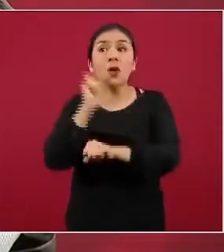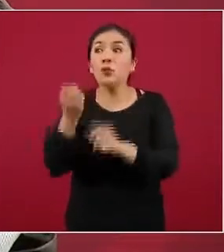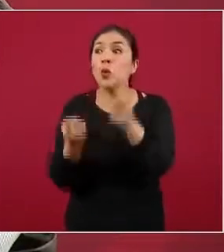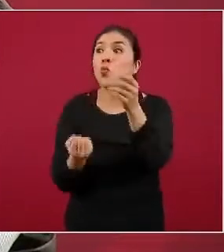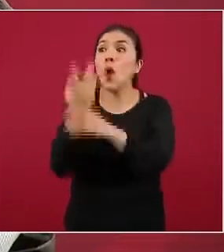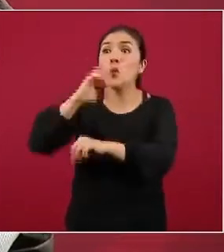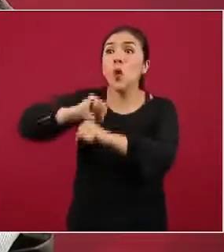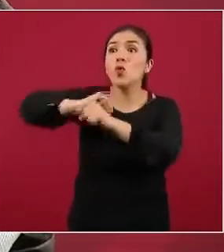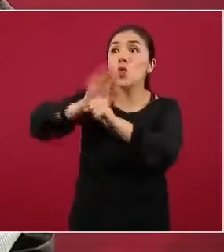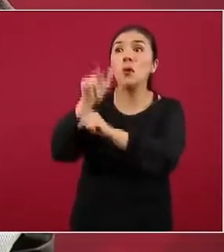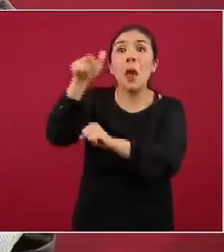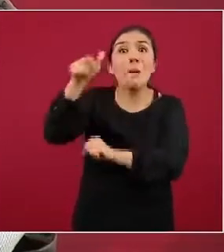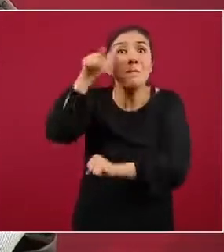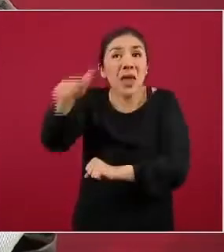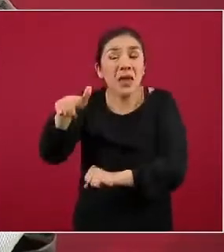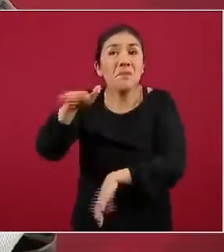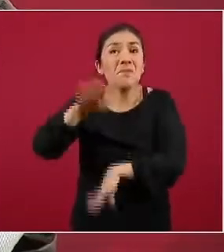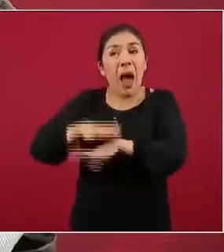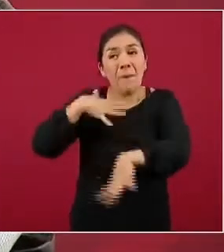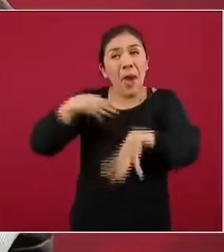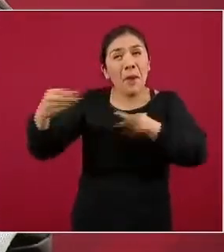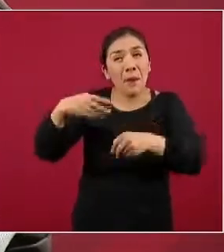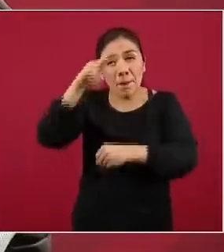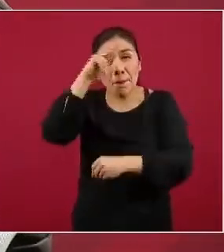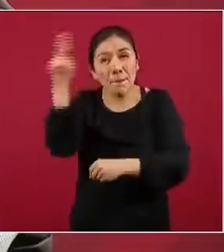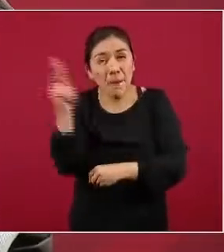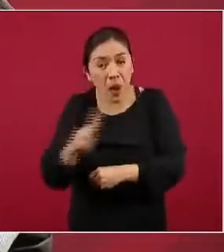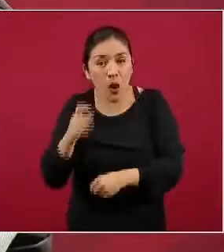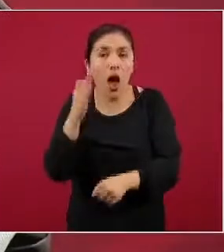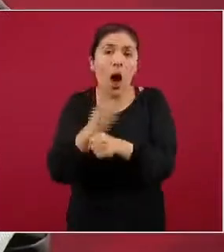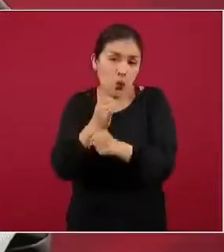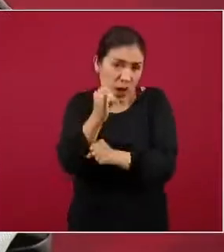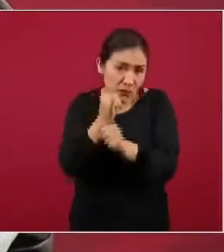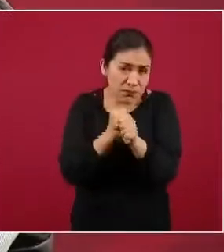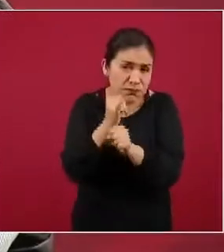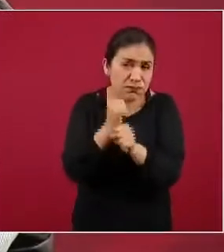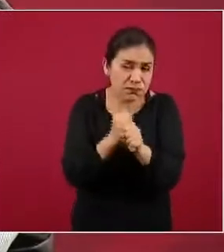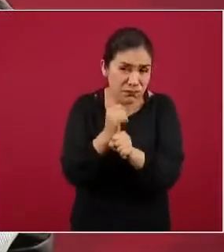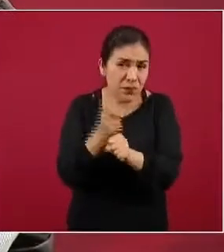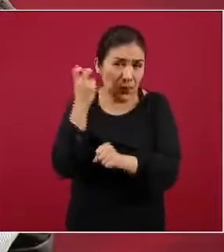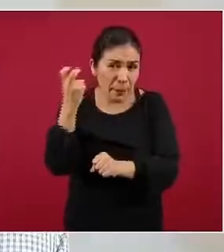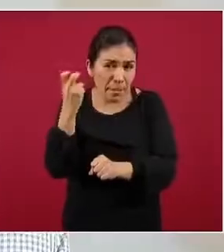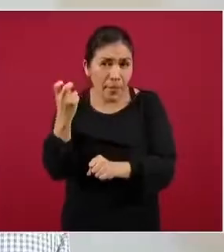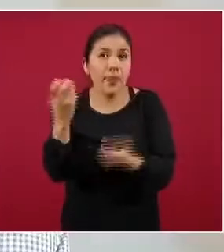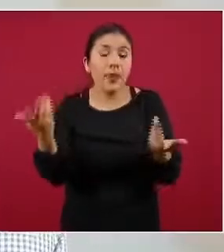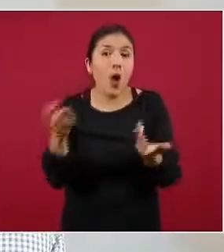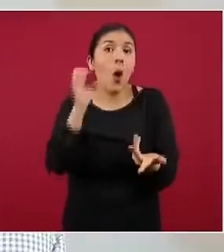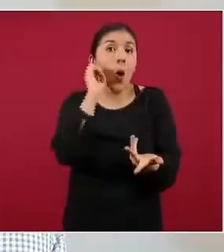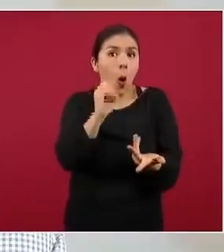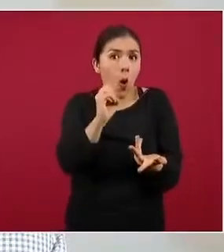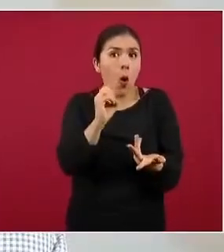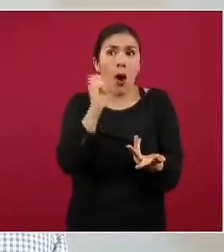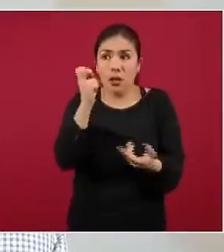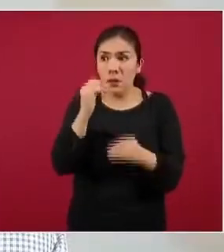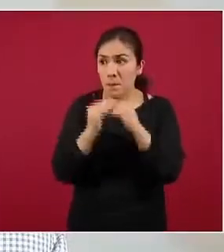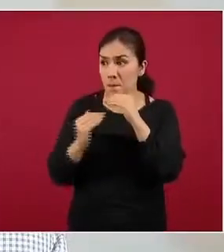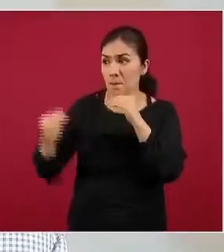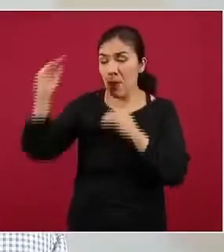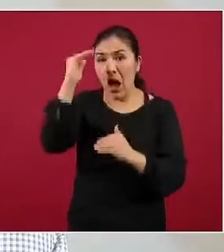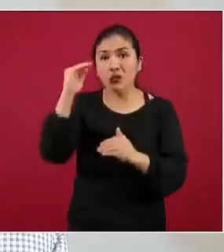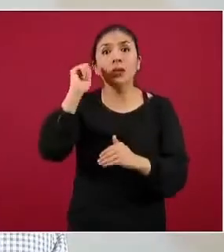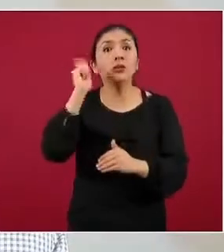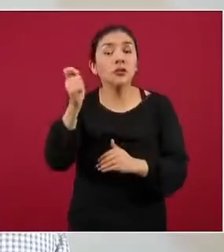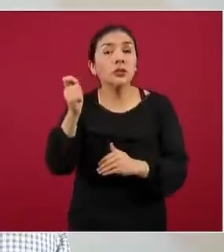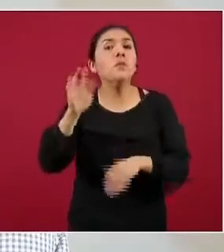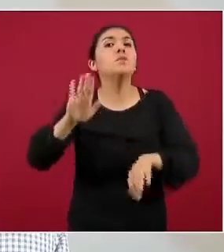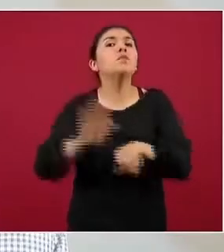variante, es decir, como causante del incremento y por lo tanto de un aumento en la transmisibilidad, o si este incremento en su momento